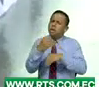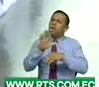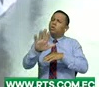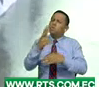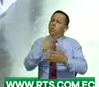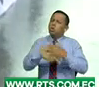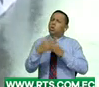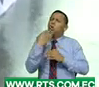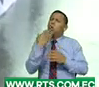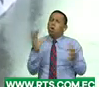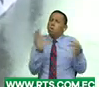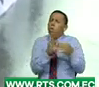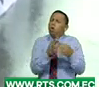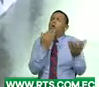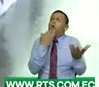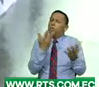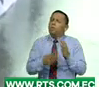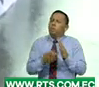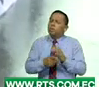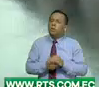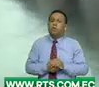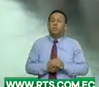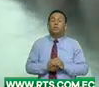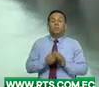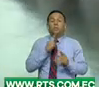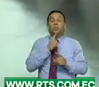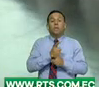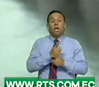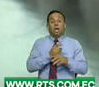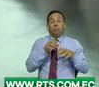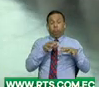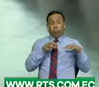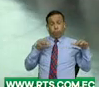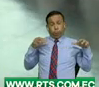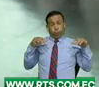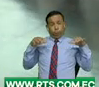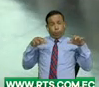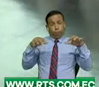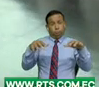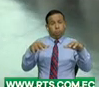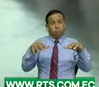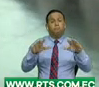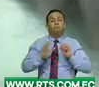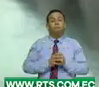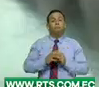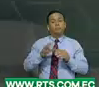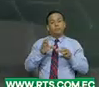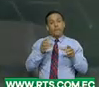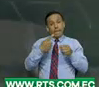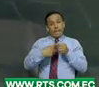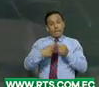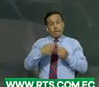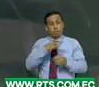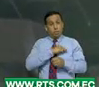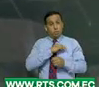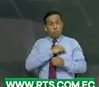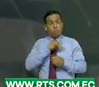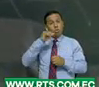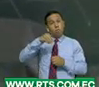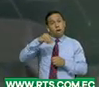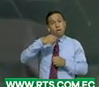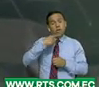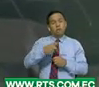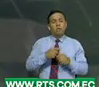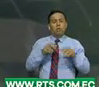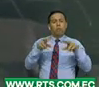con la inasistencia de los concejales de la bancada corriste la sesión del consejo metropolitano de quito de este martes no pudo instalarse